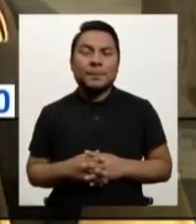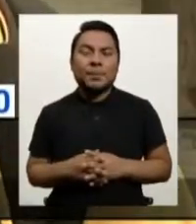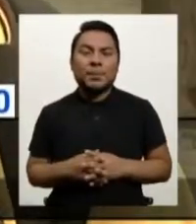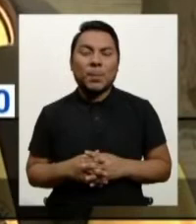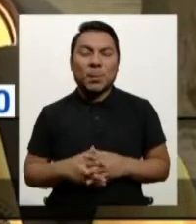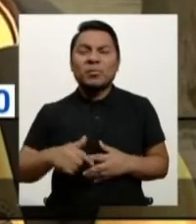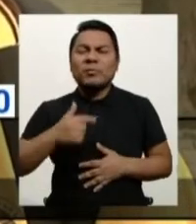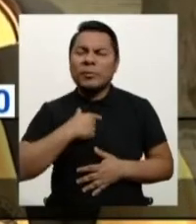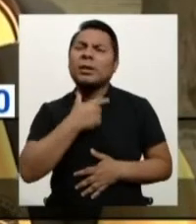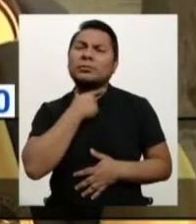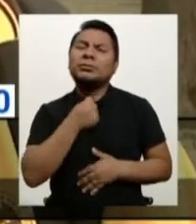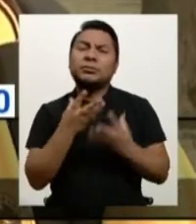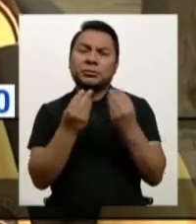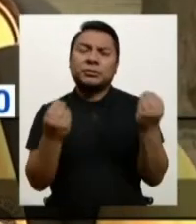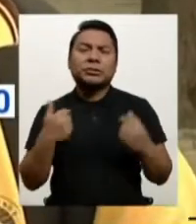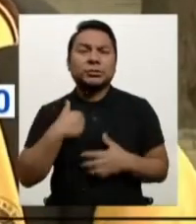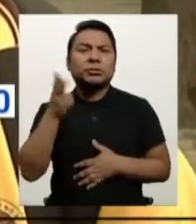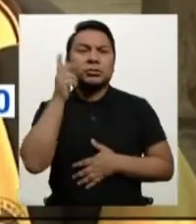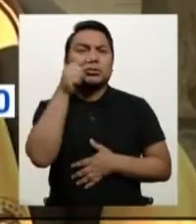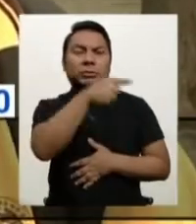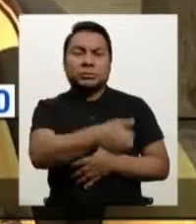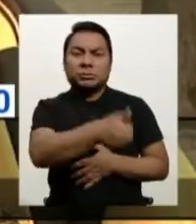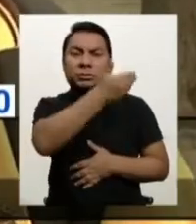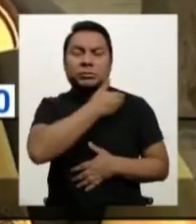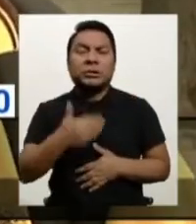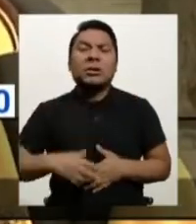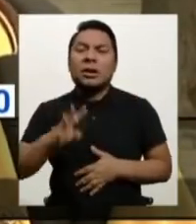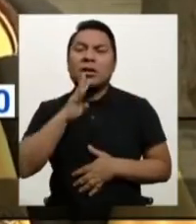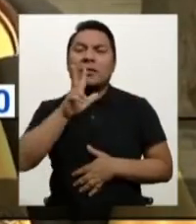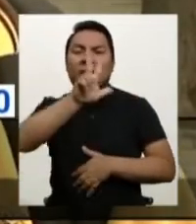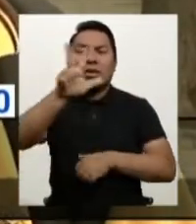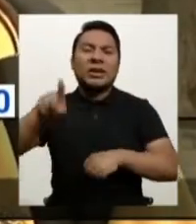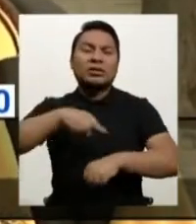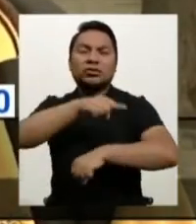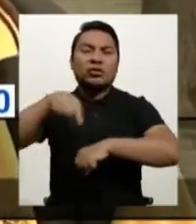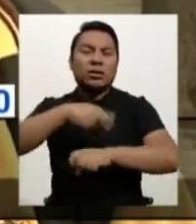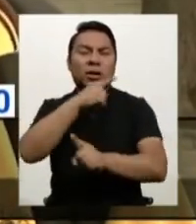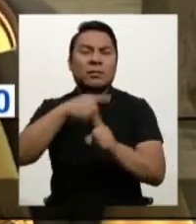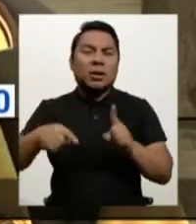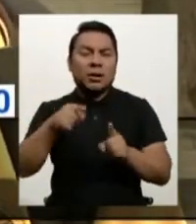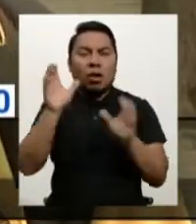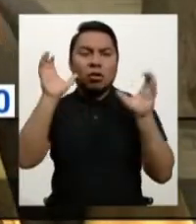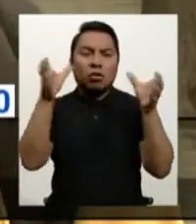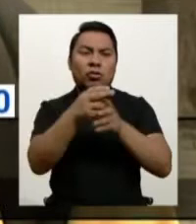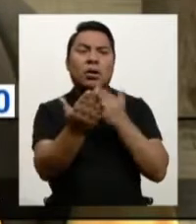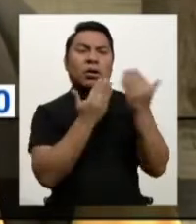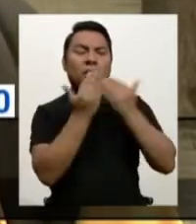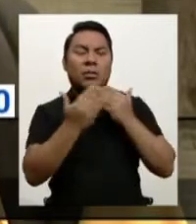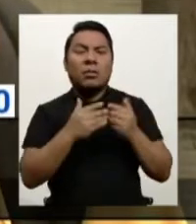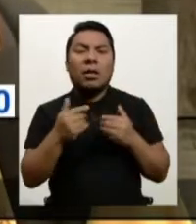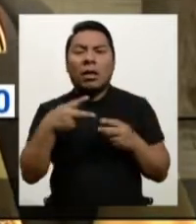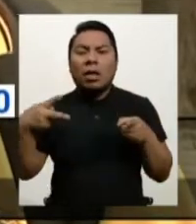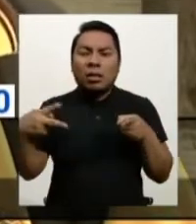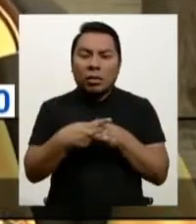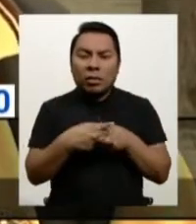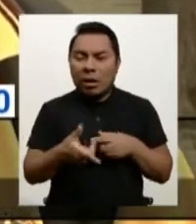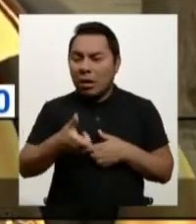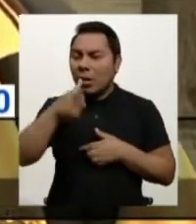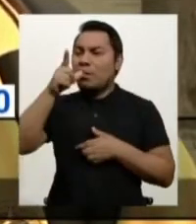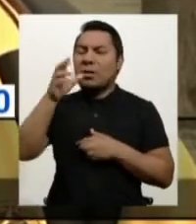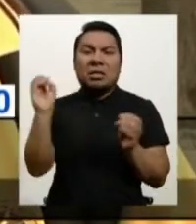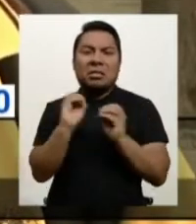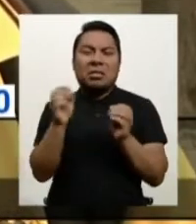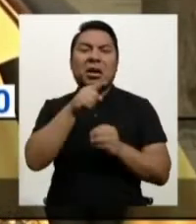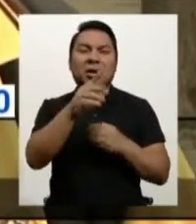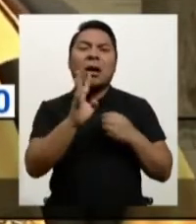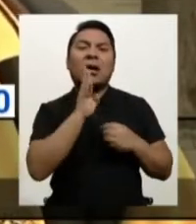Me gusta mucho. Escuché que Xi habló 3 horas y media el primer día del Congreso, sin detenerse un momento para tomar un sorbo de agua